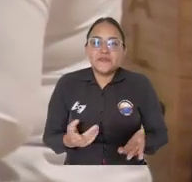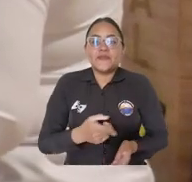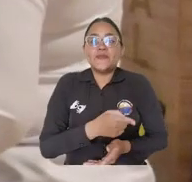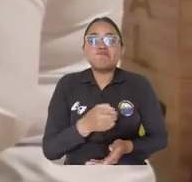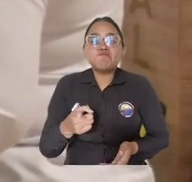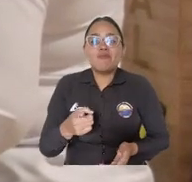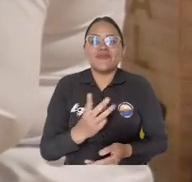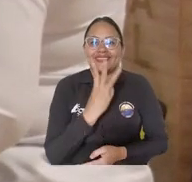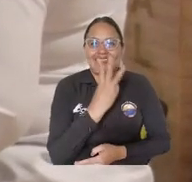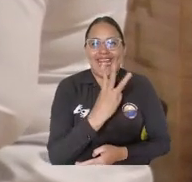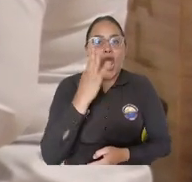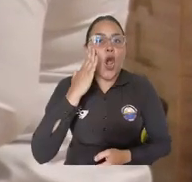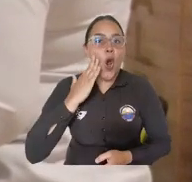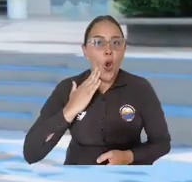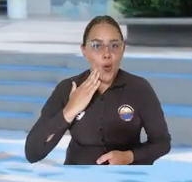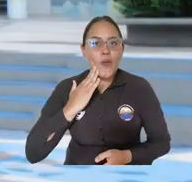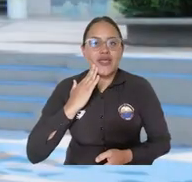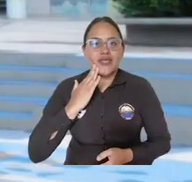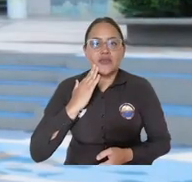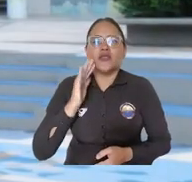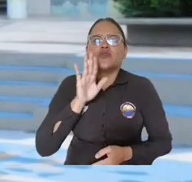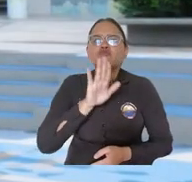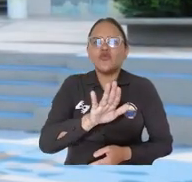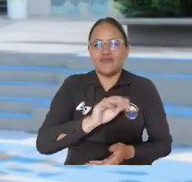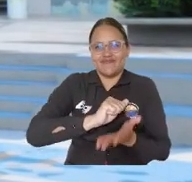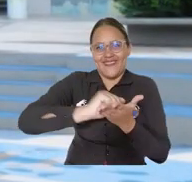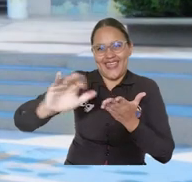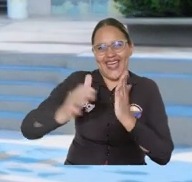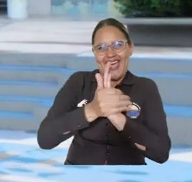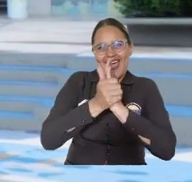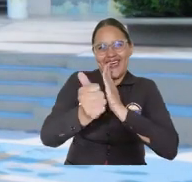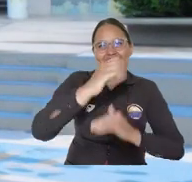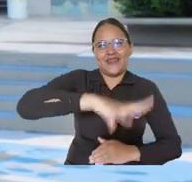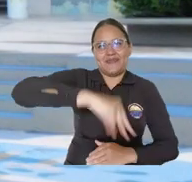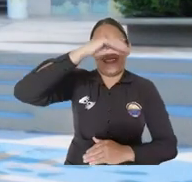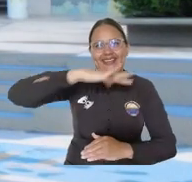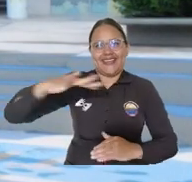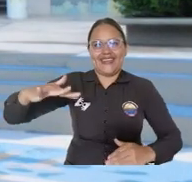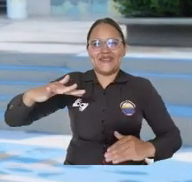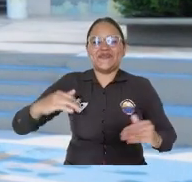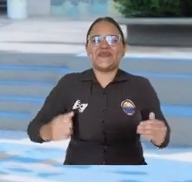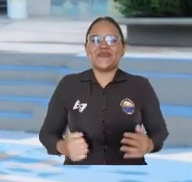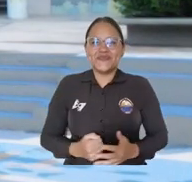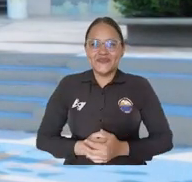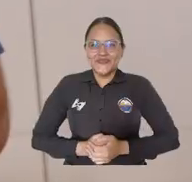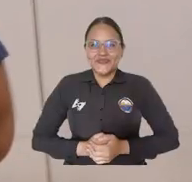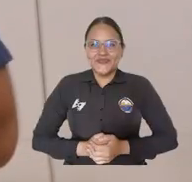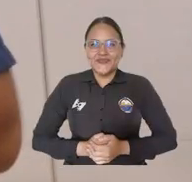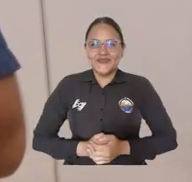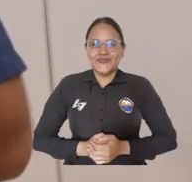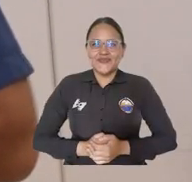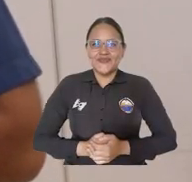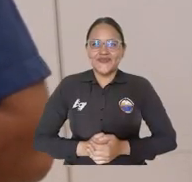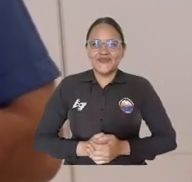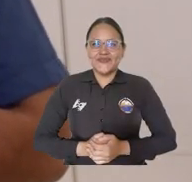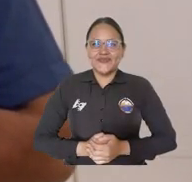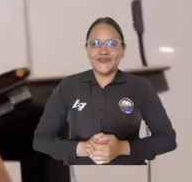En esta ocasión tenemos 3 jóvenes que ingresaron al programa por la beca Talento Magdalena.